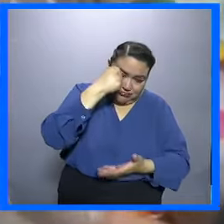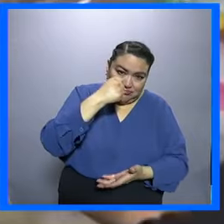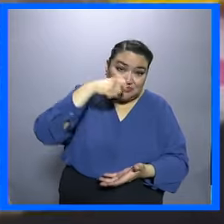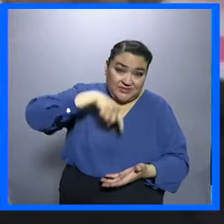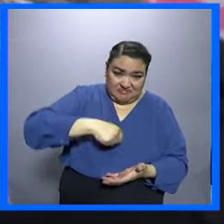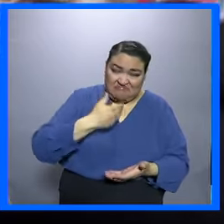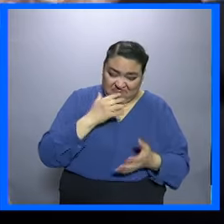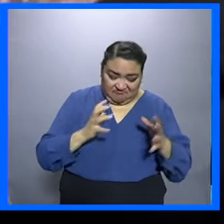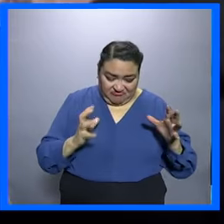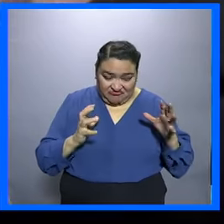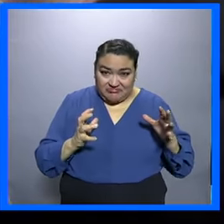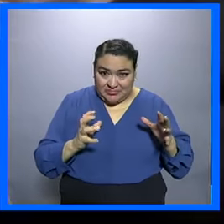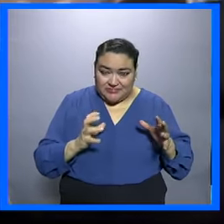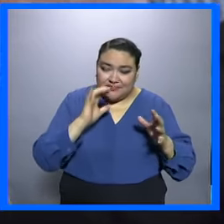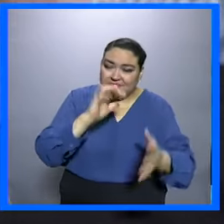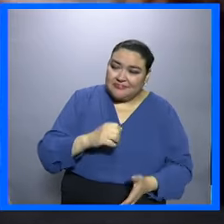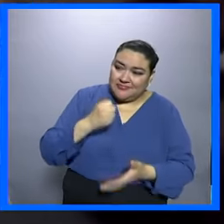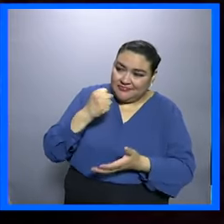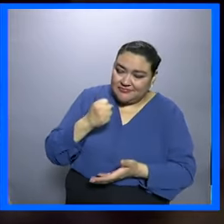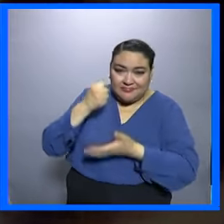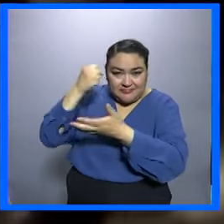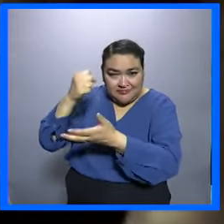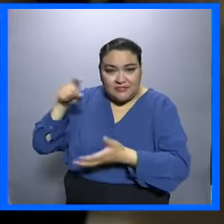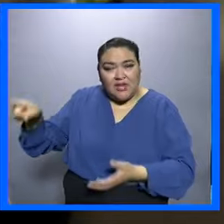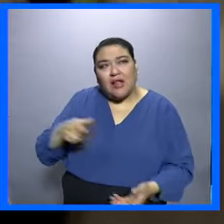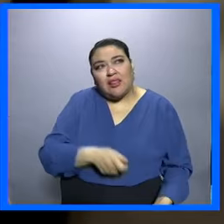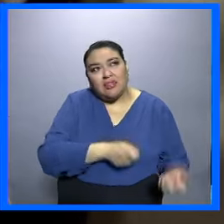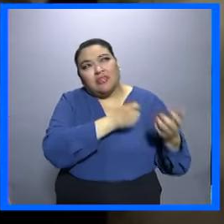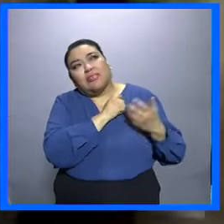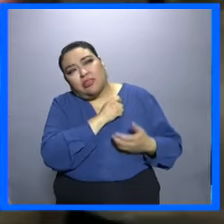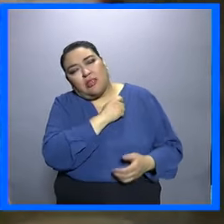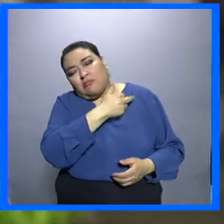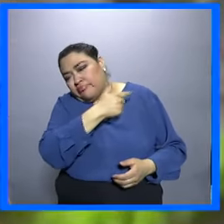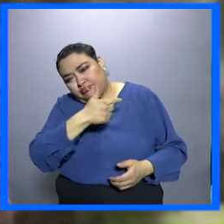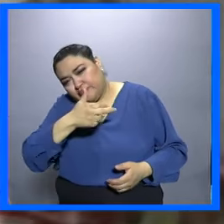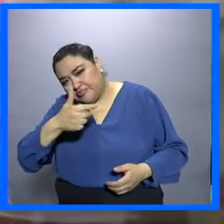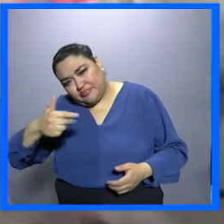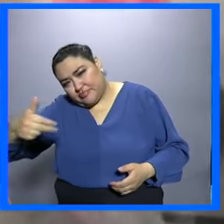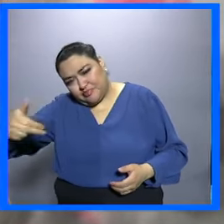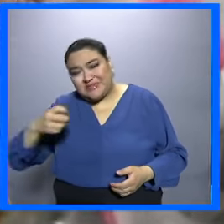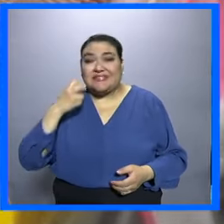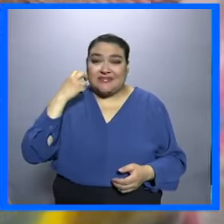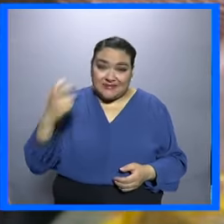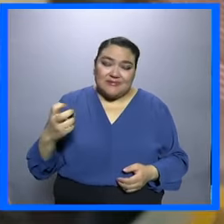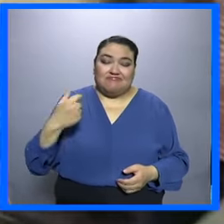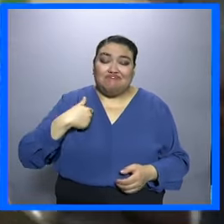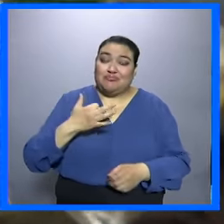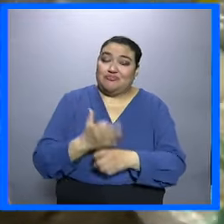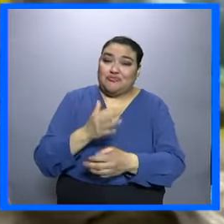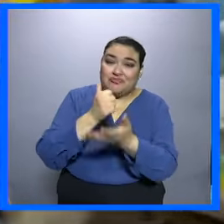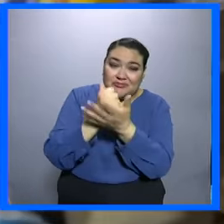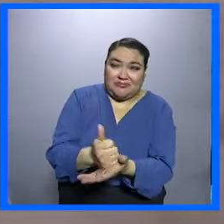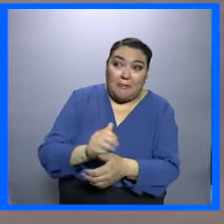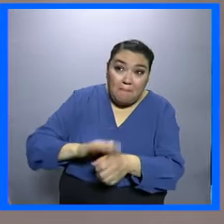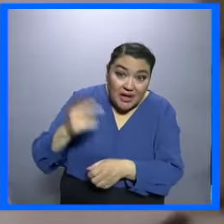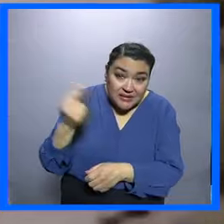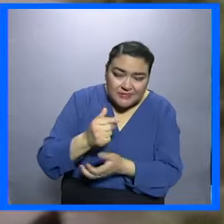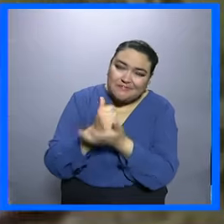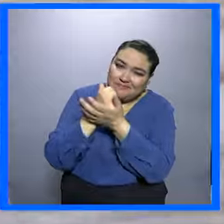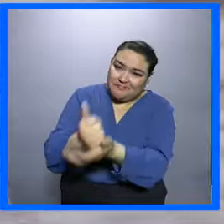de buen tamaño, pues para que valga la pena también que hayan caminado de tan lejos. Ese es el criterio que tenemos, aquellos que más lo necesitan.